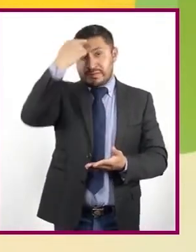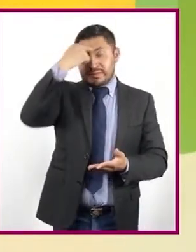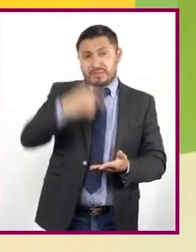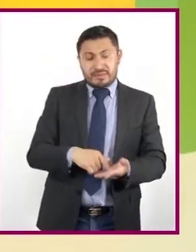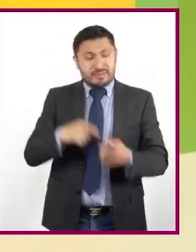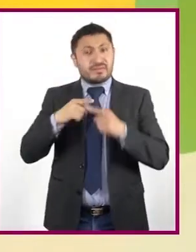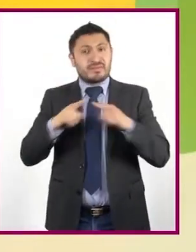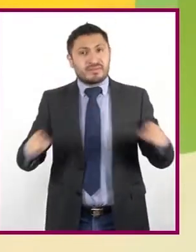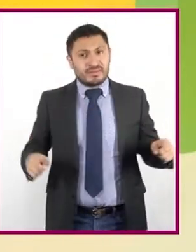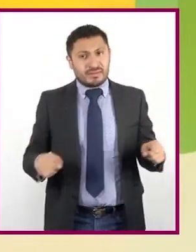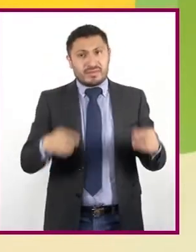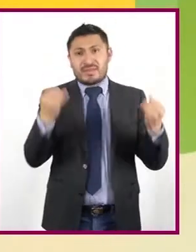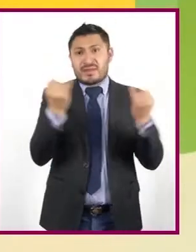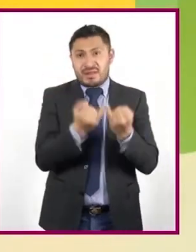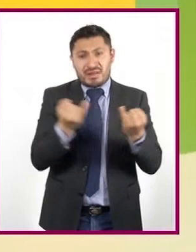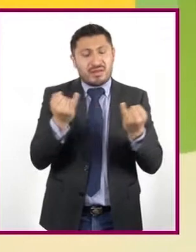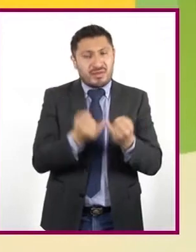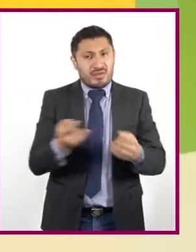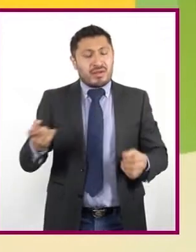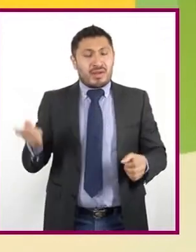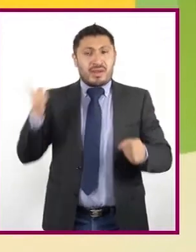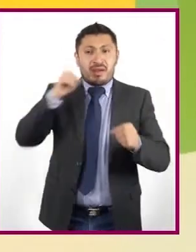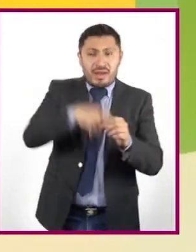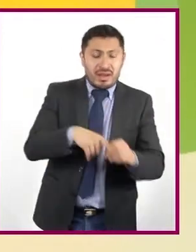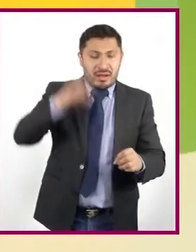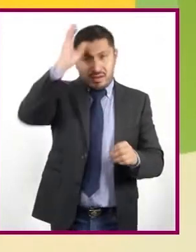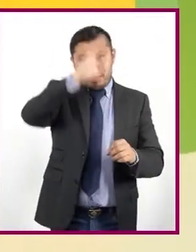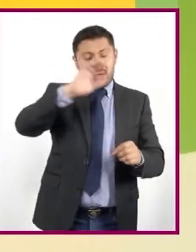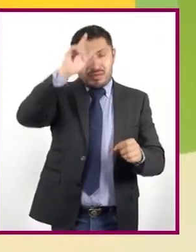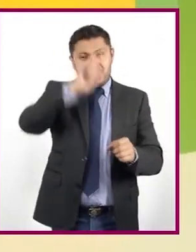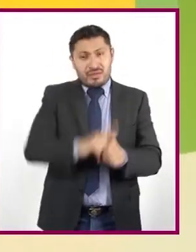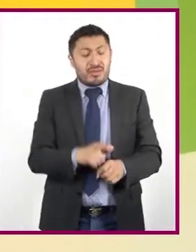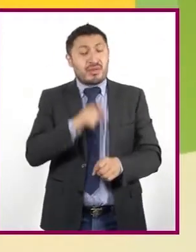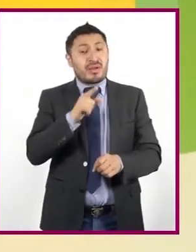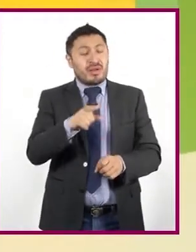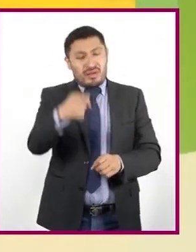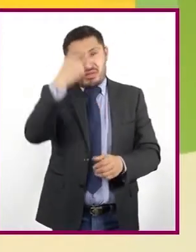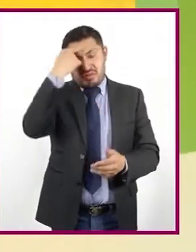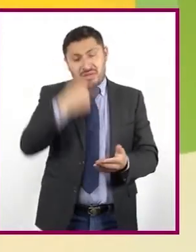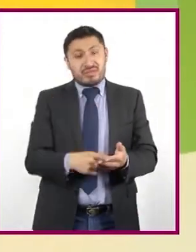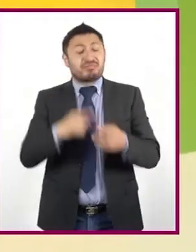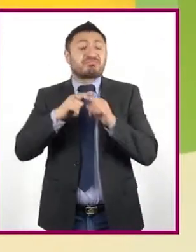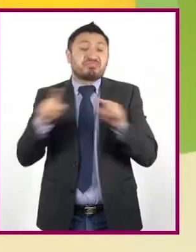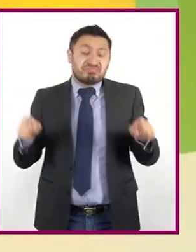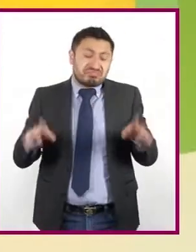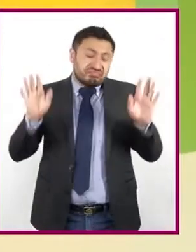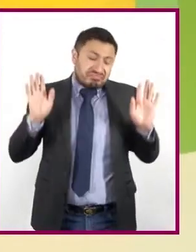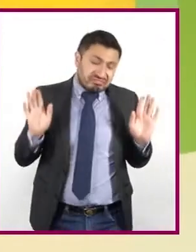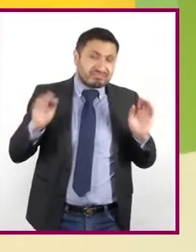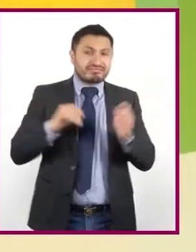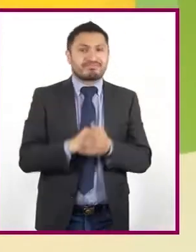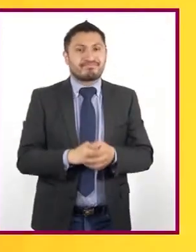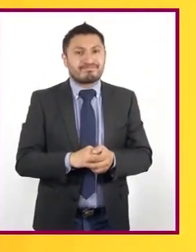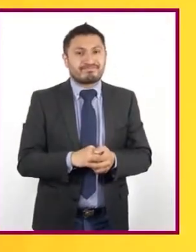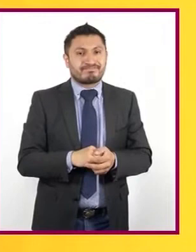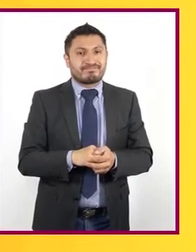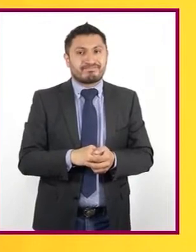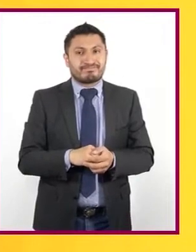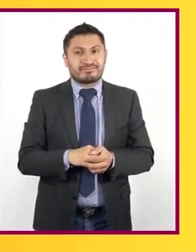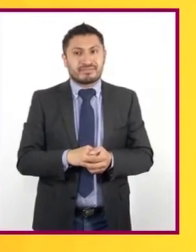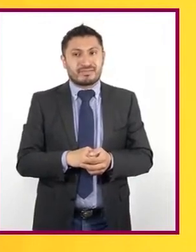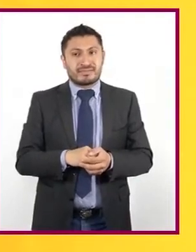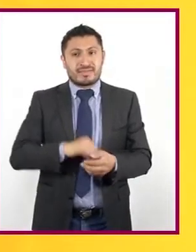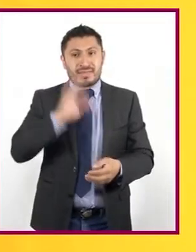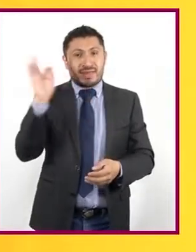diferente, también a pertenecer a una cultura que puede ser distinta al de otras personas.